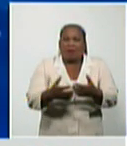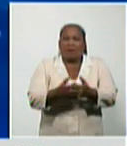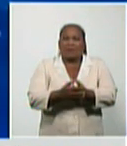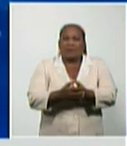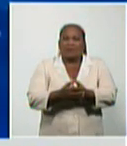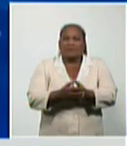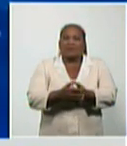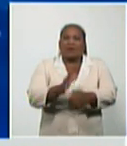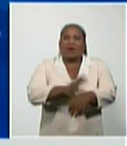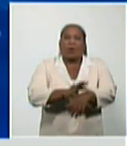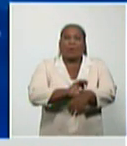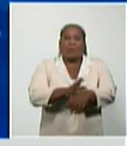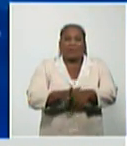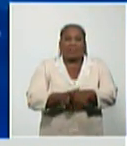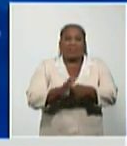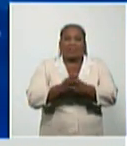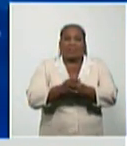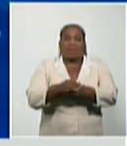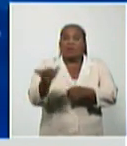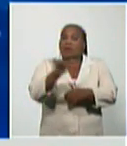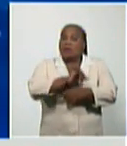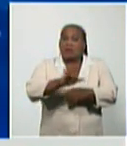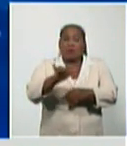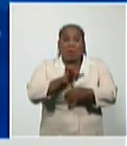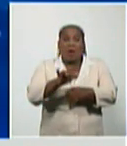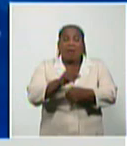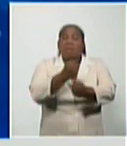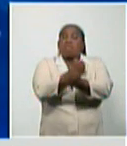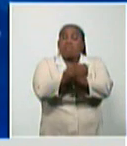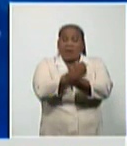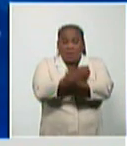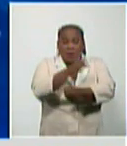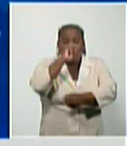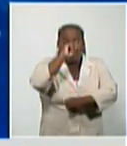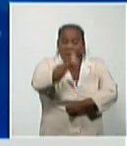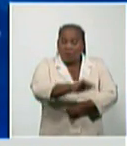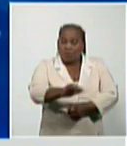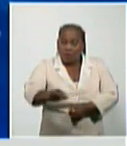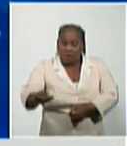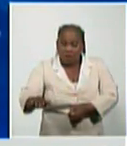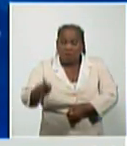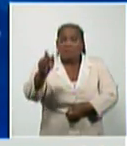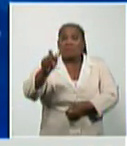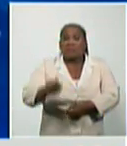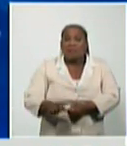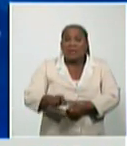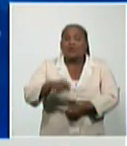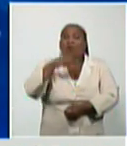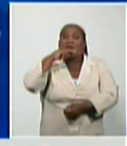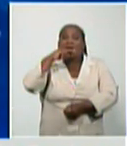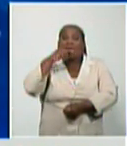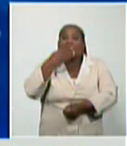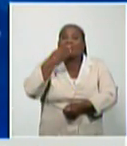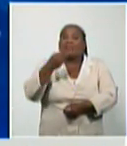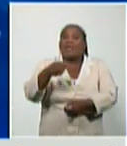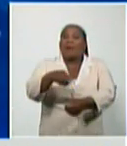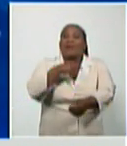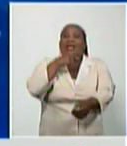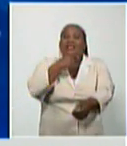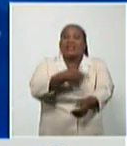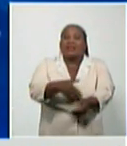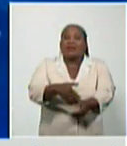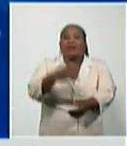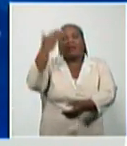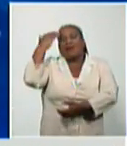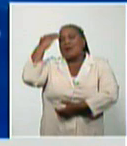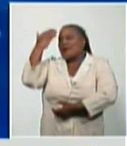la COVID-19, pero también un peligro para los niños, para el paciente diabético, para las mujeres embarazadas. Agradecerle, doctor,